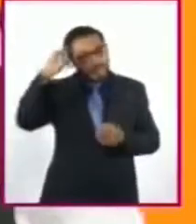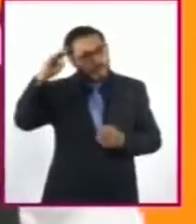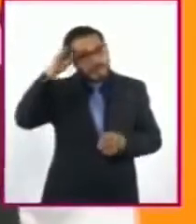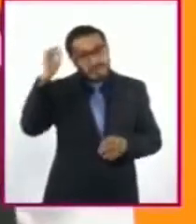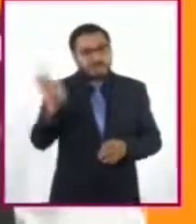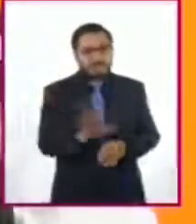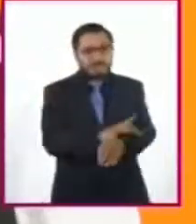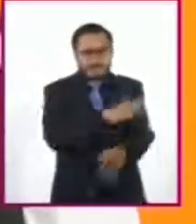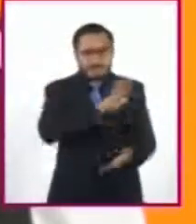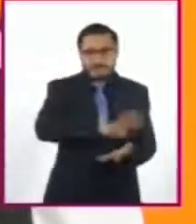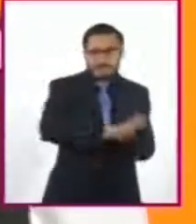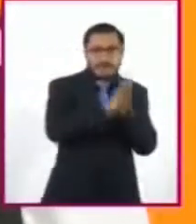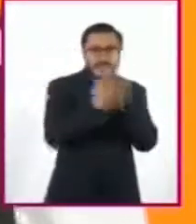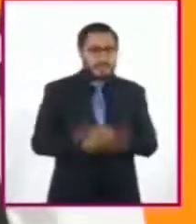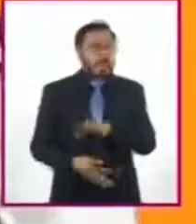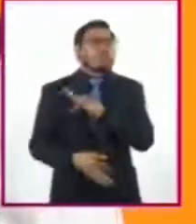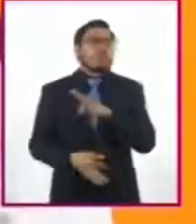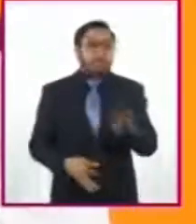pueden transformar.